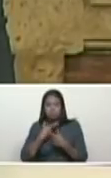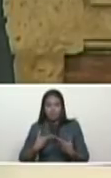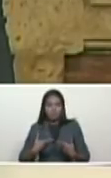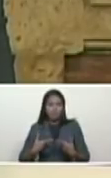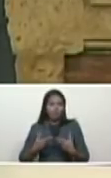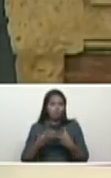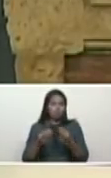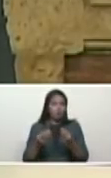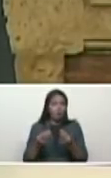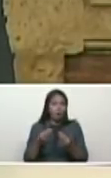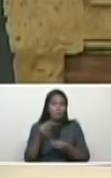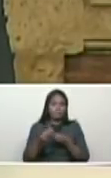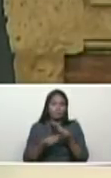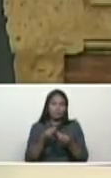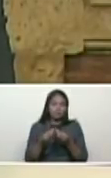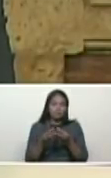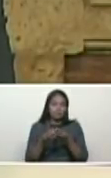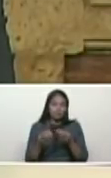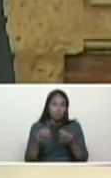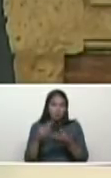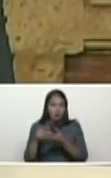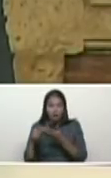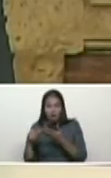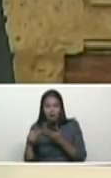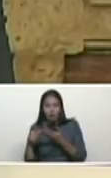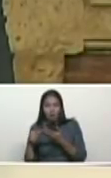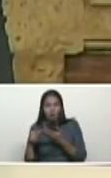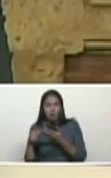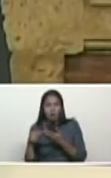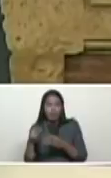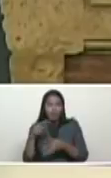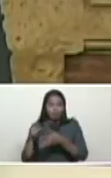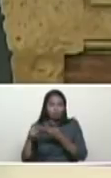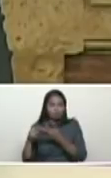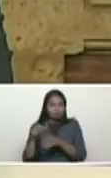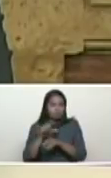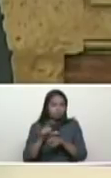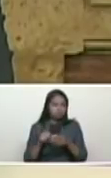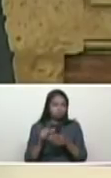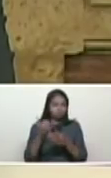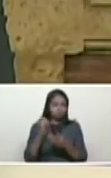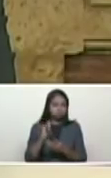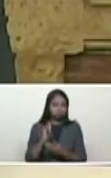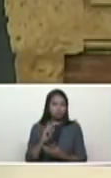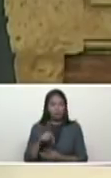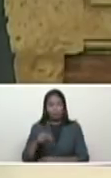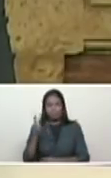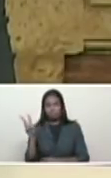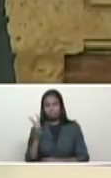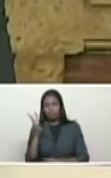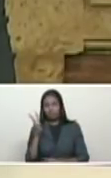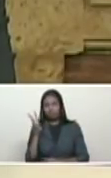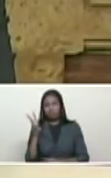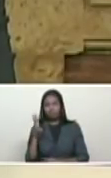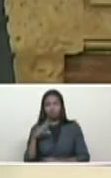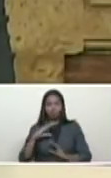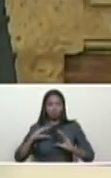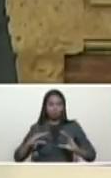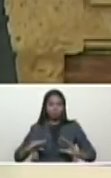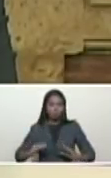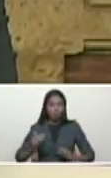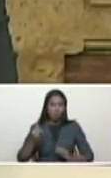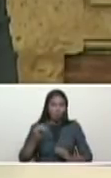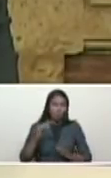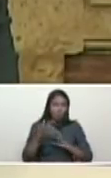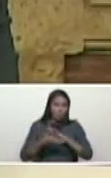restañar los daños y las heridas hechas al cuerpo legislativo del